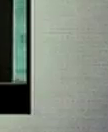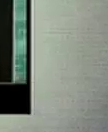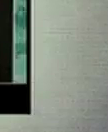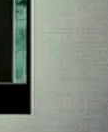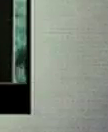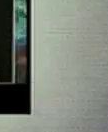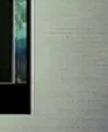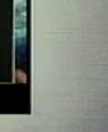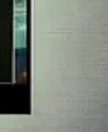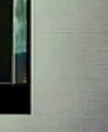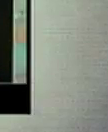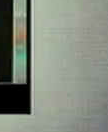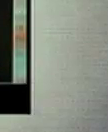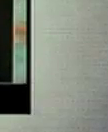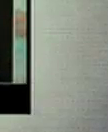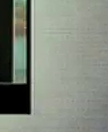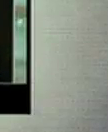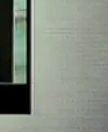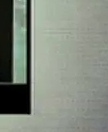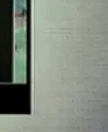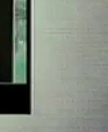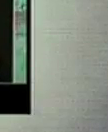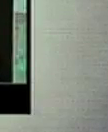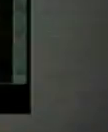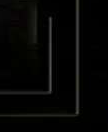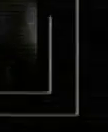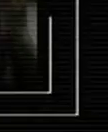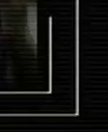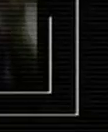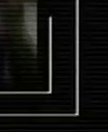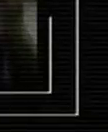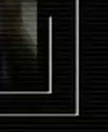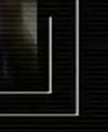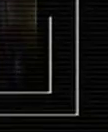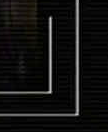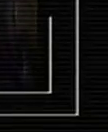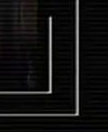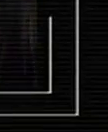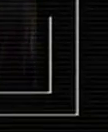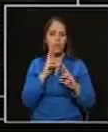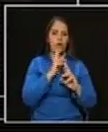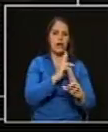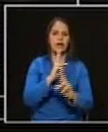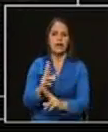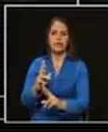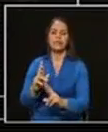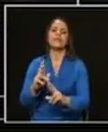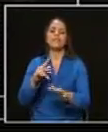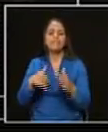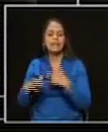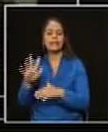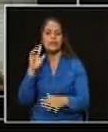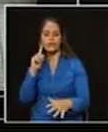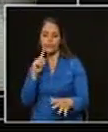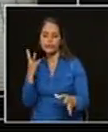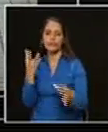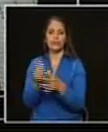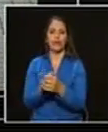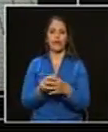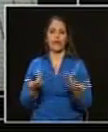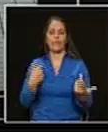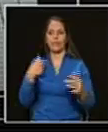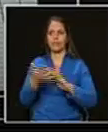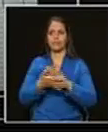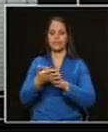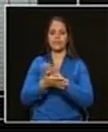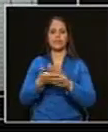balanza, satisfacer a las personas que no tienen los problemas auditivos, pero también buscar cómo seguir incluyendo a la comunidad sorda. Por eso